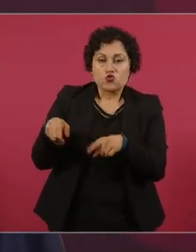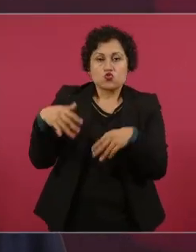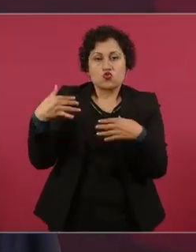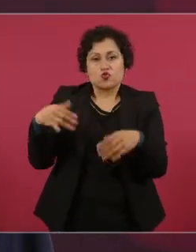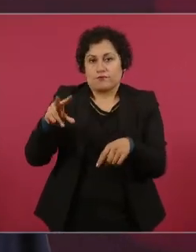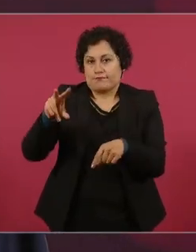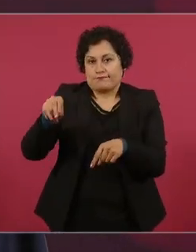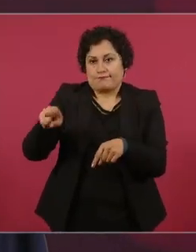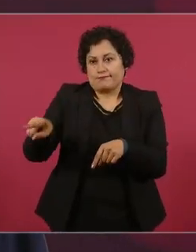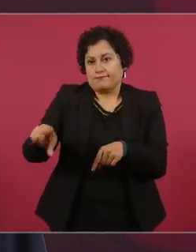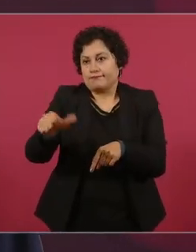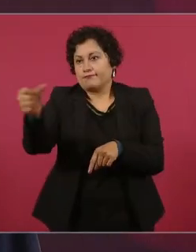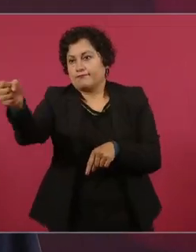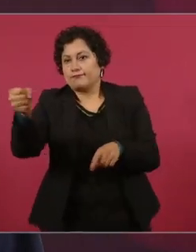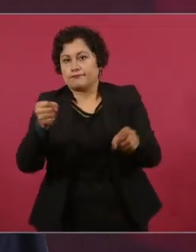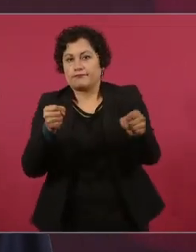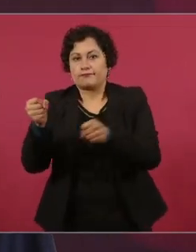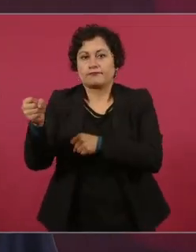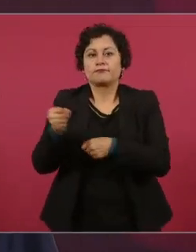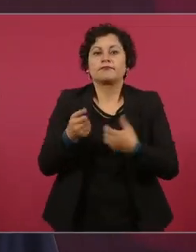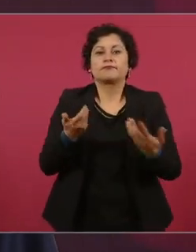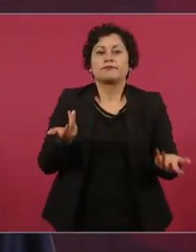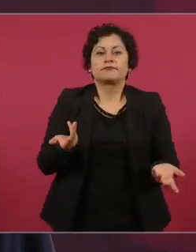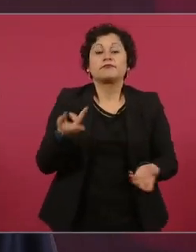No descartar a los que están